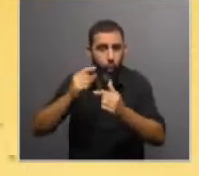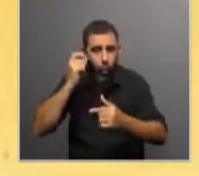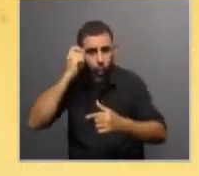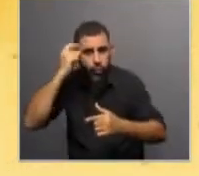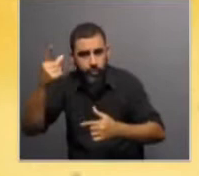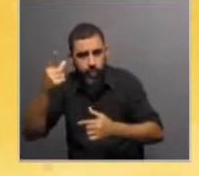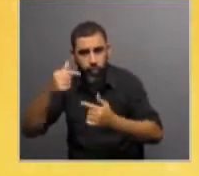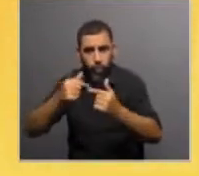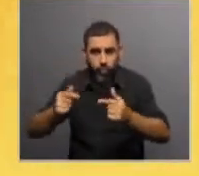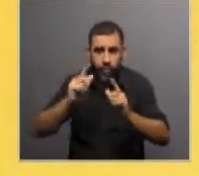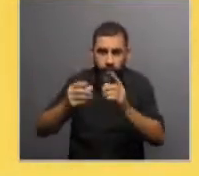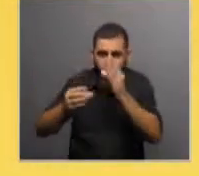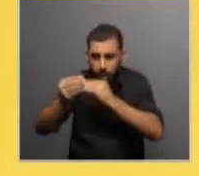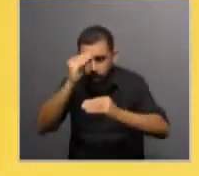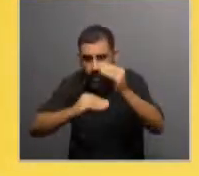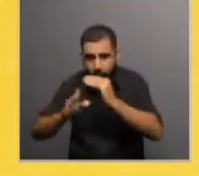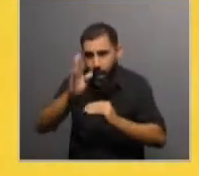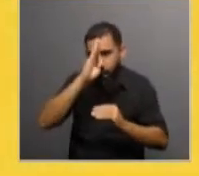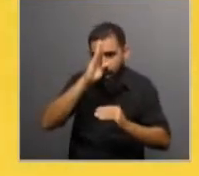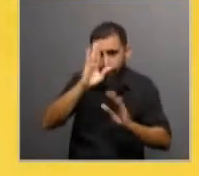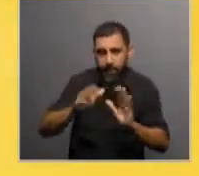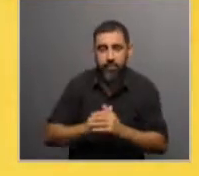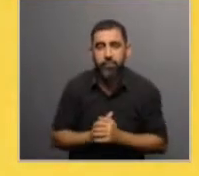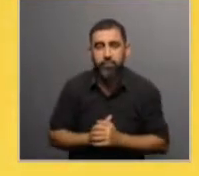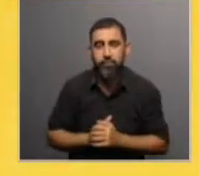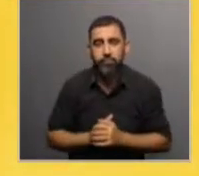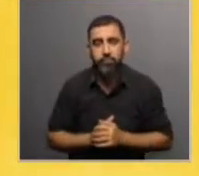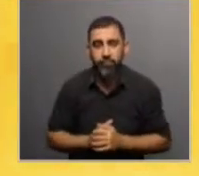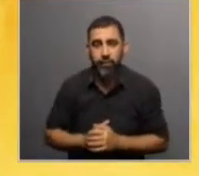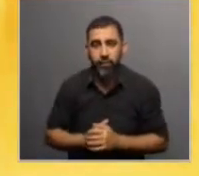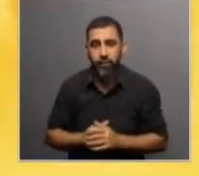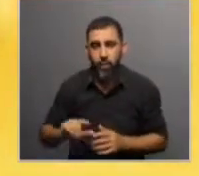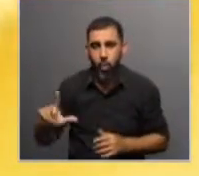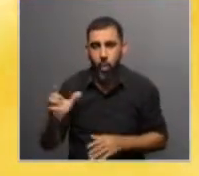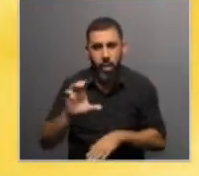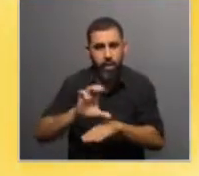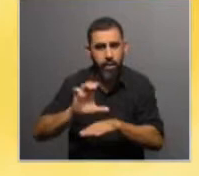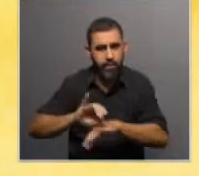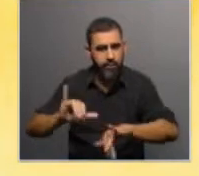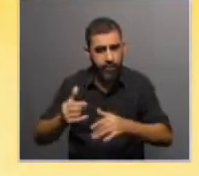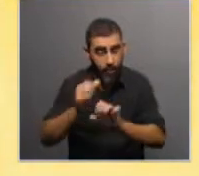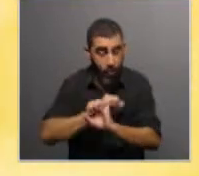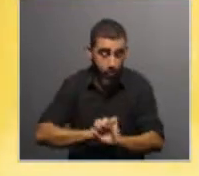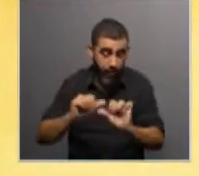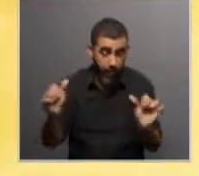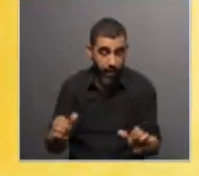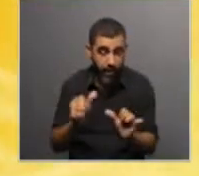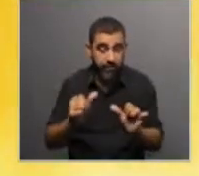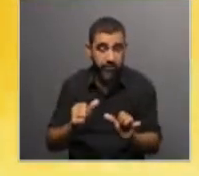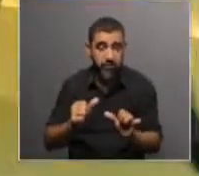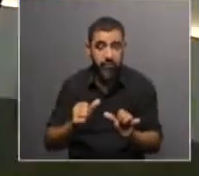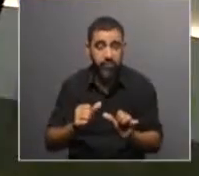conocimientos, con las competencias que tiene que ir adquiriendo, ¿no? Está bien. Ahora, vos decías, no hay más clases magistrales, bárbaro. Las clases se pueden impartir a